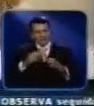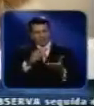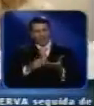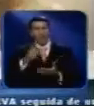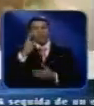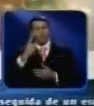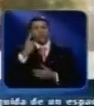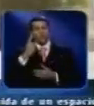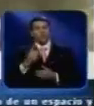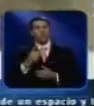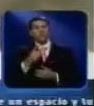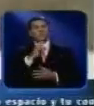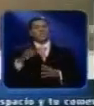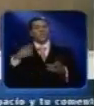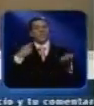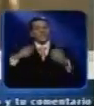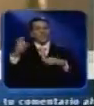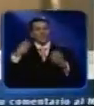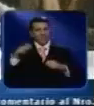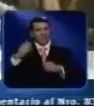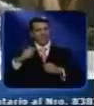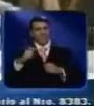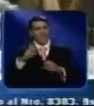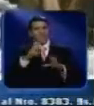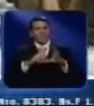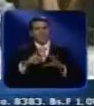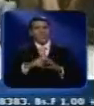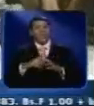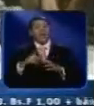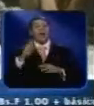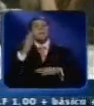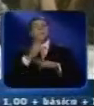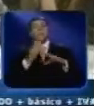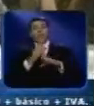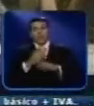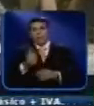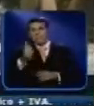Uno ya está a la venta en las discotiendas del país. En la emisión Meridiana te daremos un poco más de Noel.